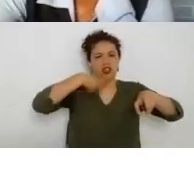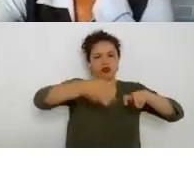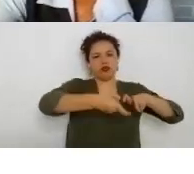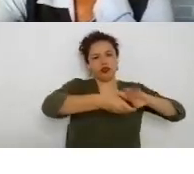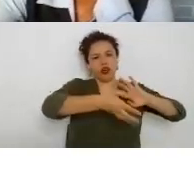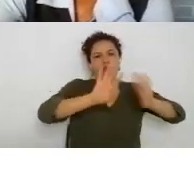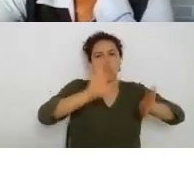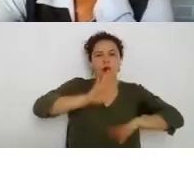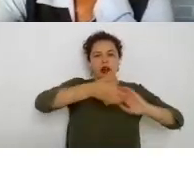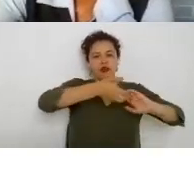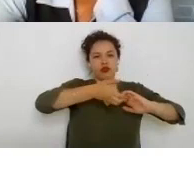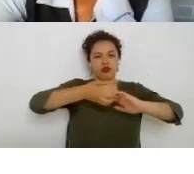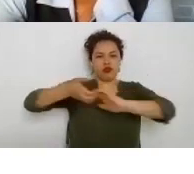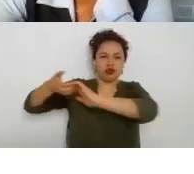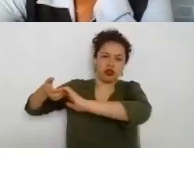paciente pediátrico.